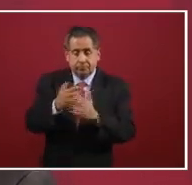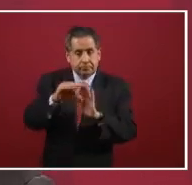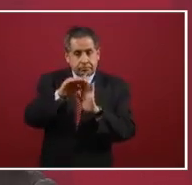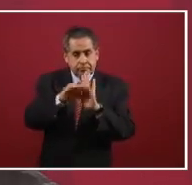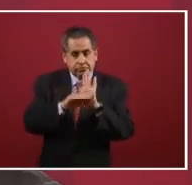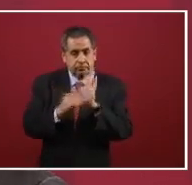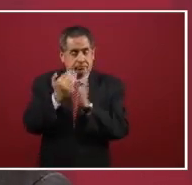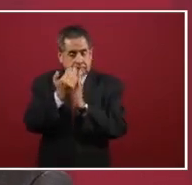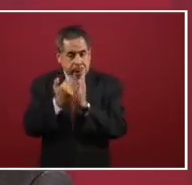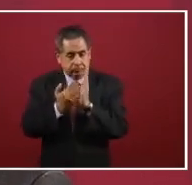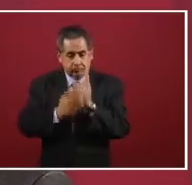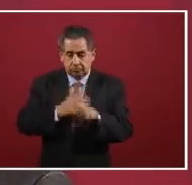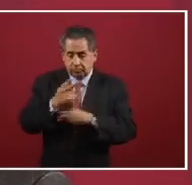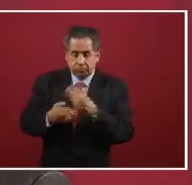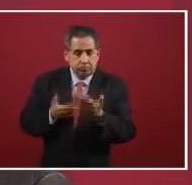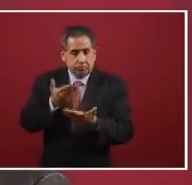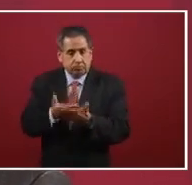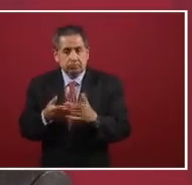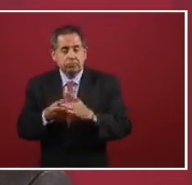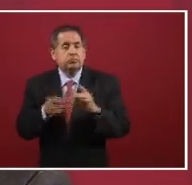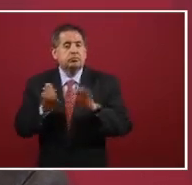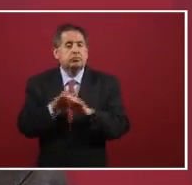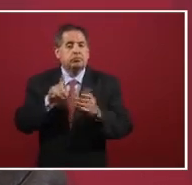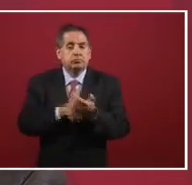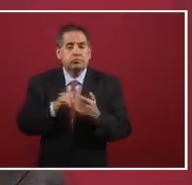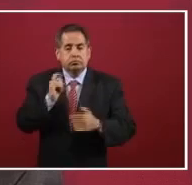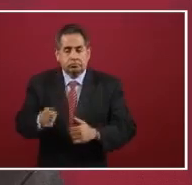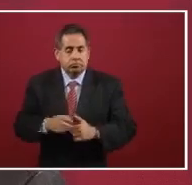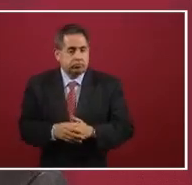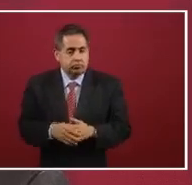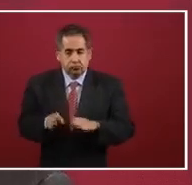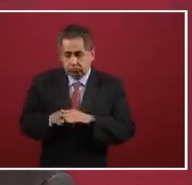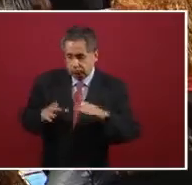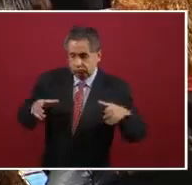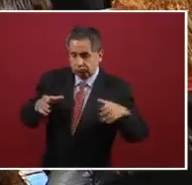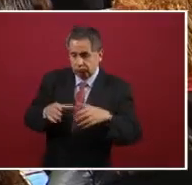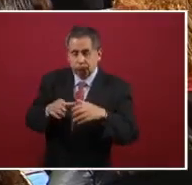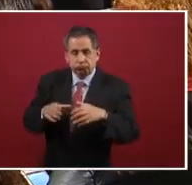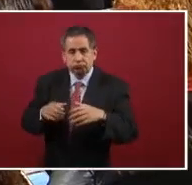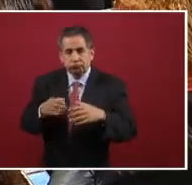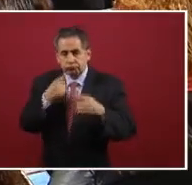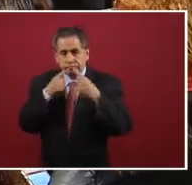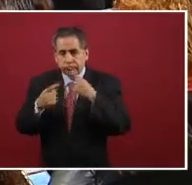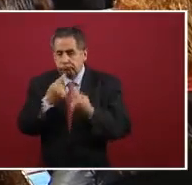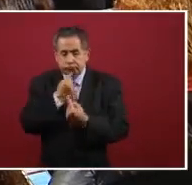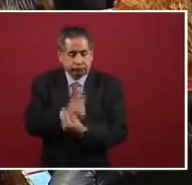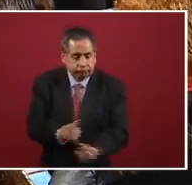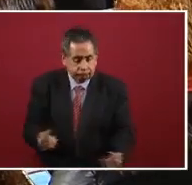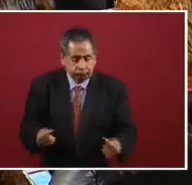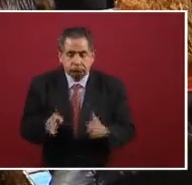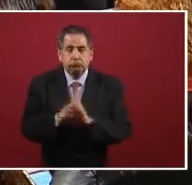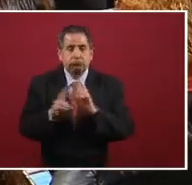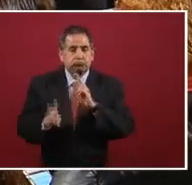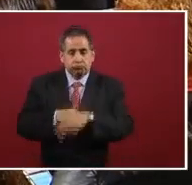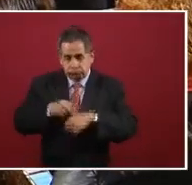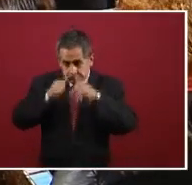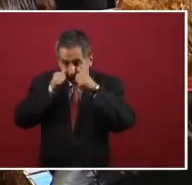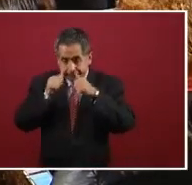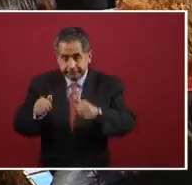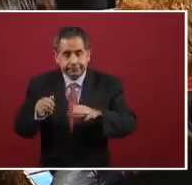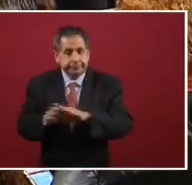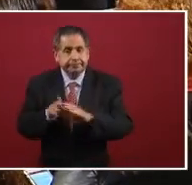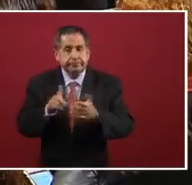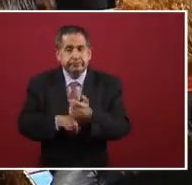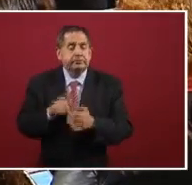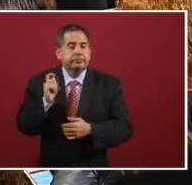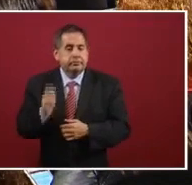cierto, ya se va a presentar, que tiene que ver con el trato a los menores de edad. ¿Qué tenemos que hacer? ¿Cómo se tiene que hacer? Sobre todo los